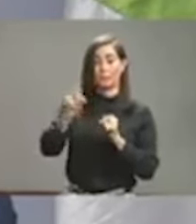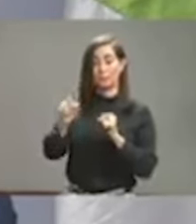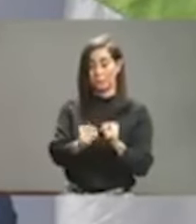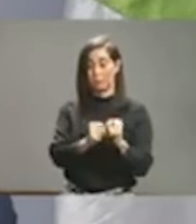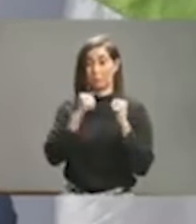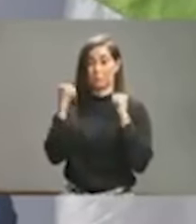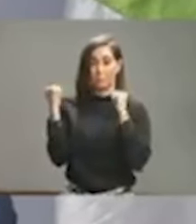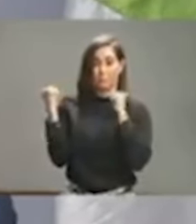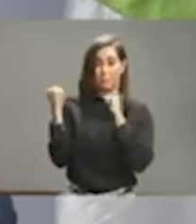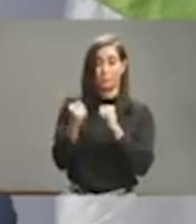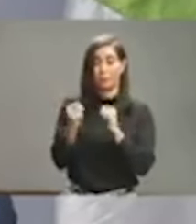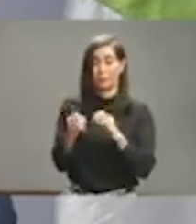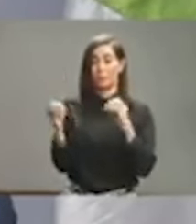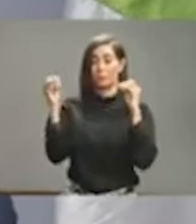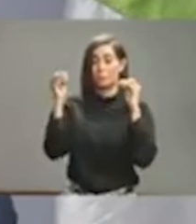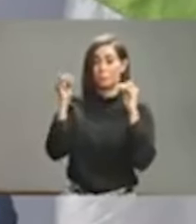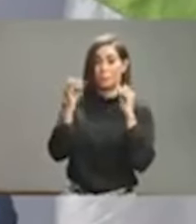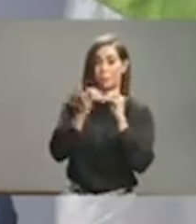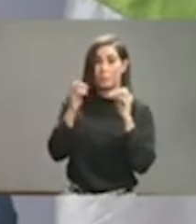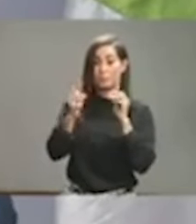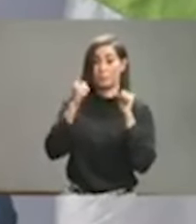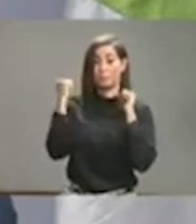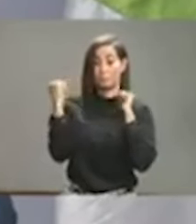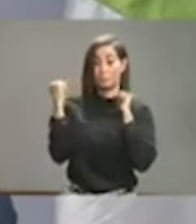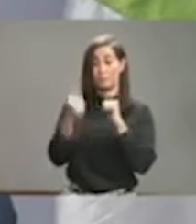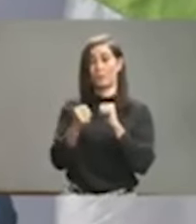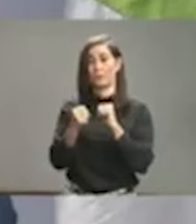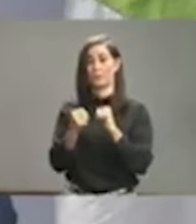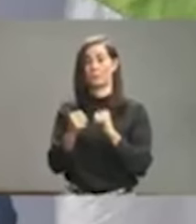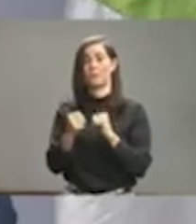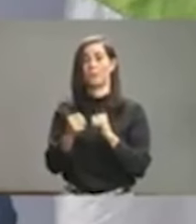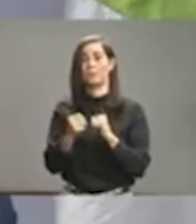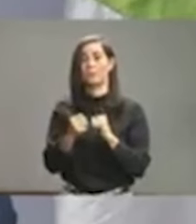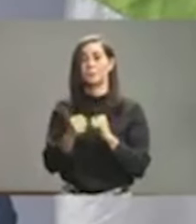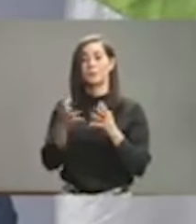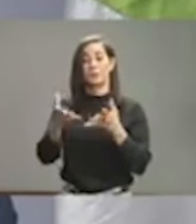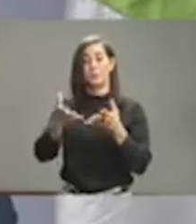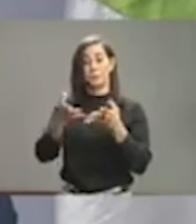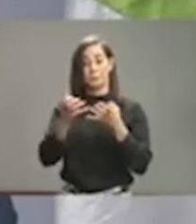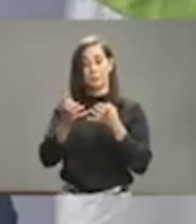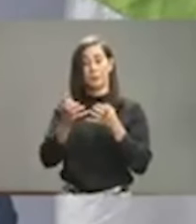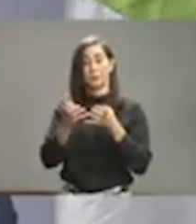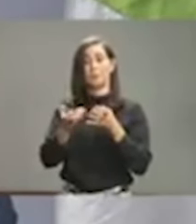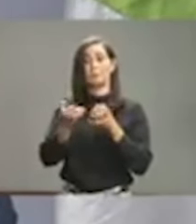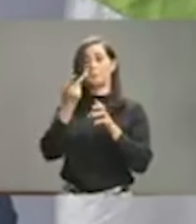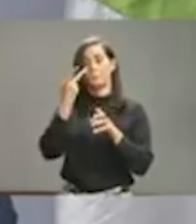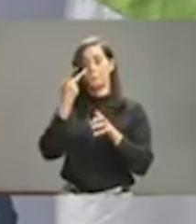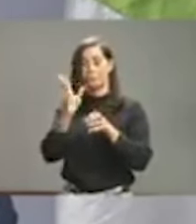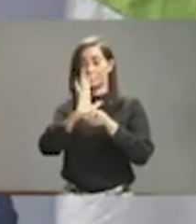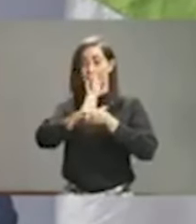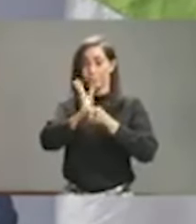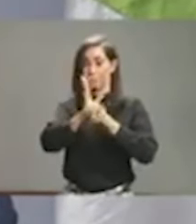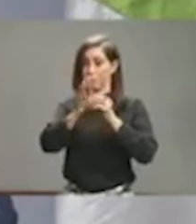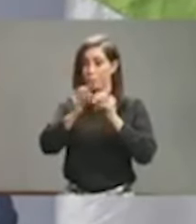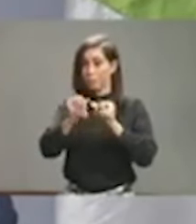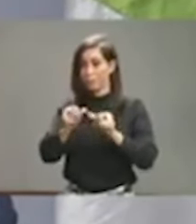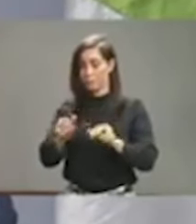medidas más restrictivas si queremos resultados en menor